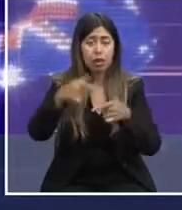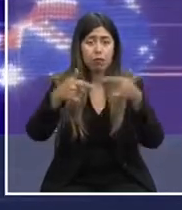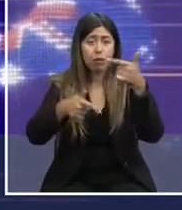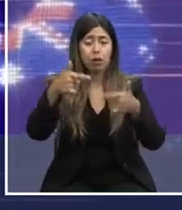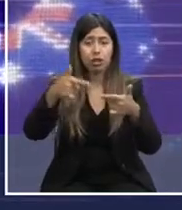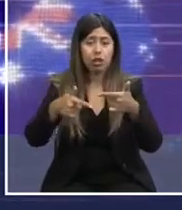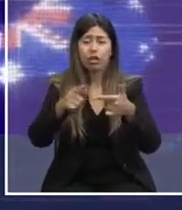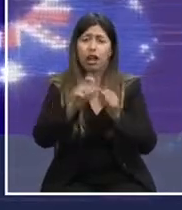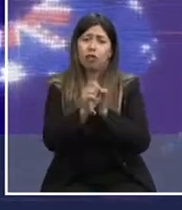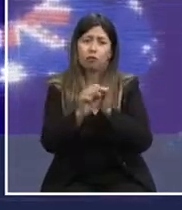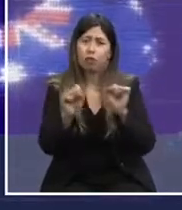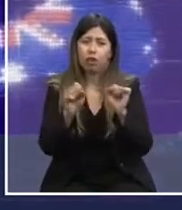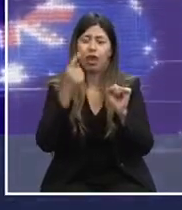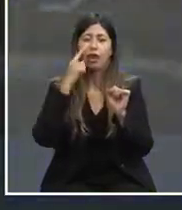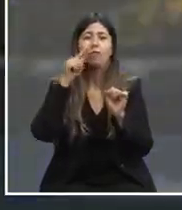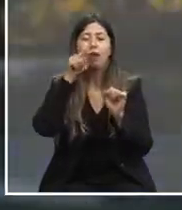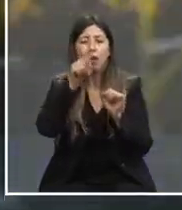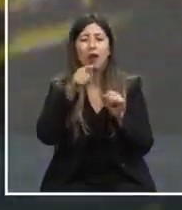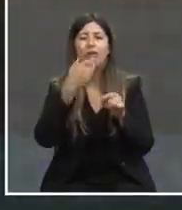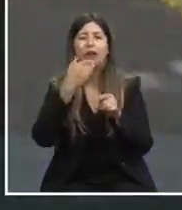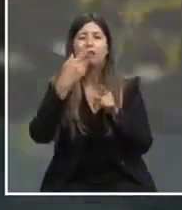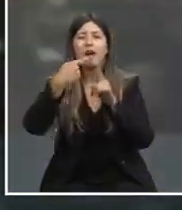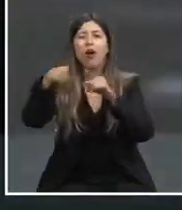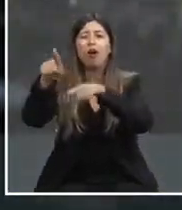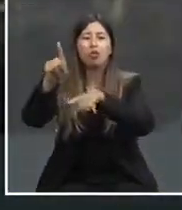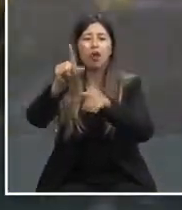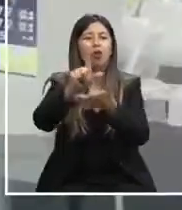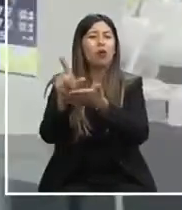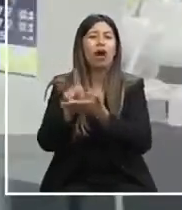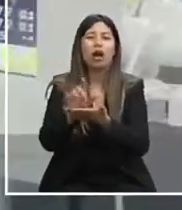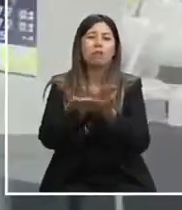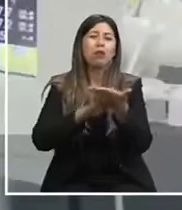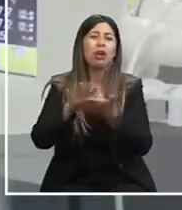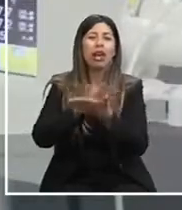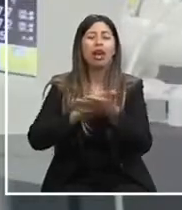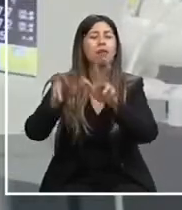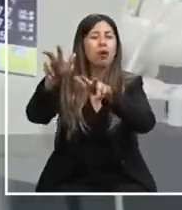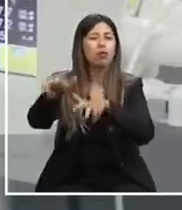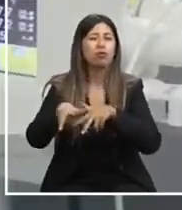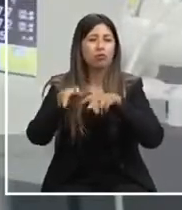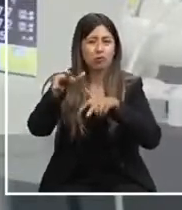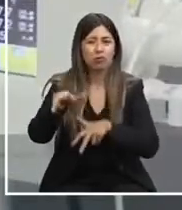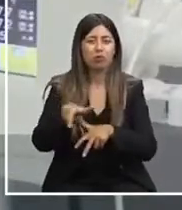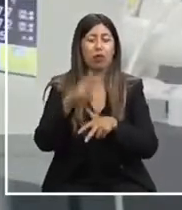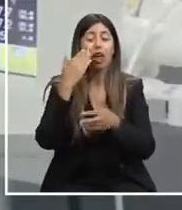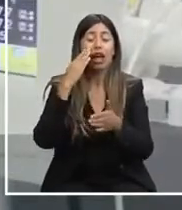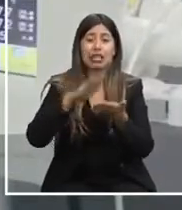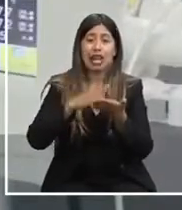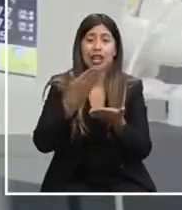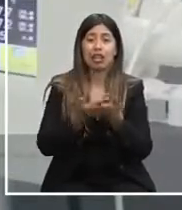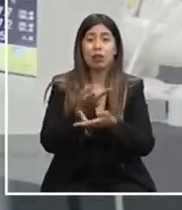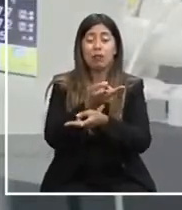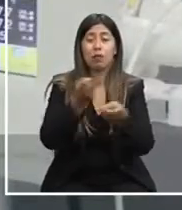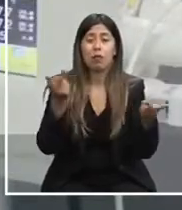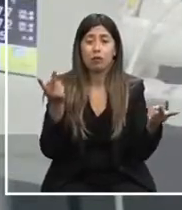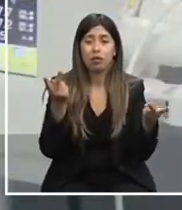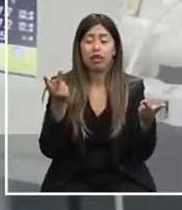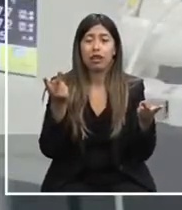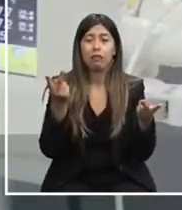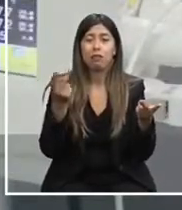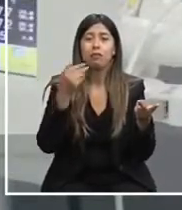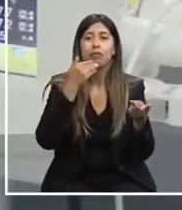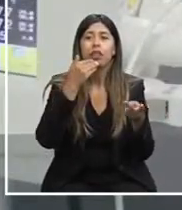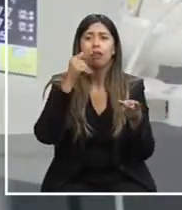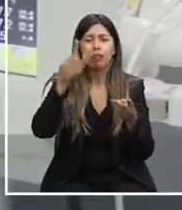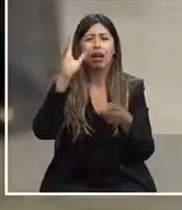sector que socavan por completo las de otros sectores, como los subsidios agrícolas que socavan la salud pública y empeoran la crisis